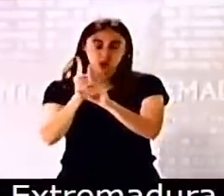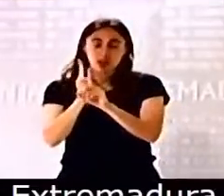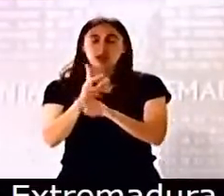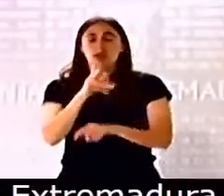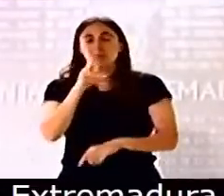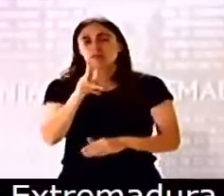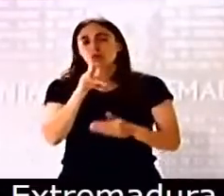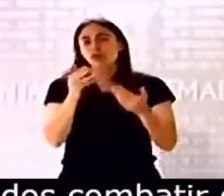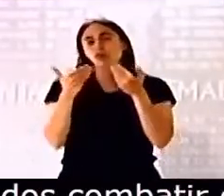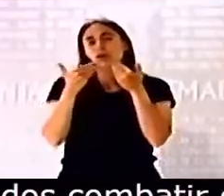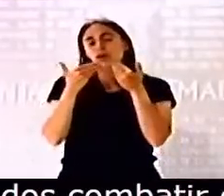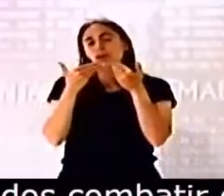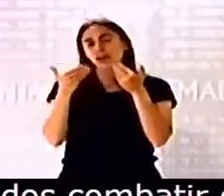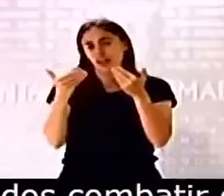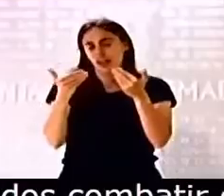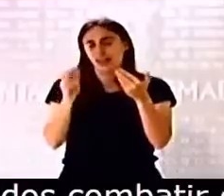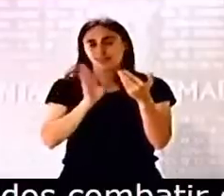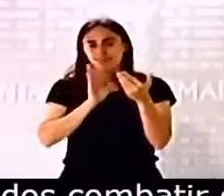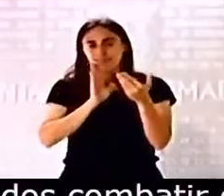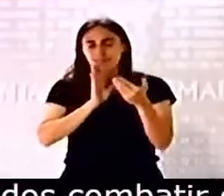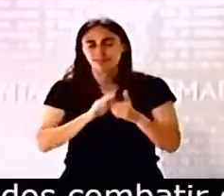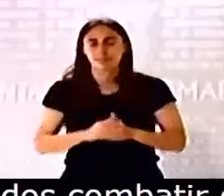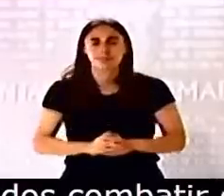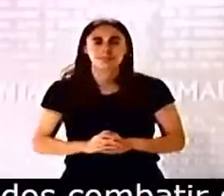gracias anteriormente.